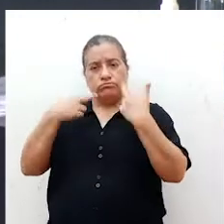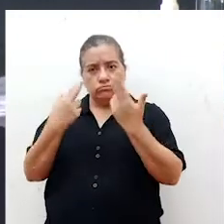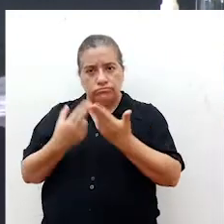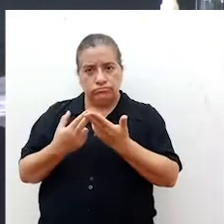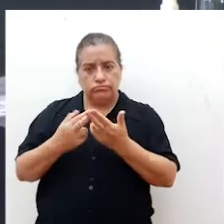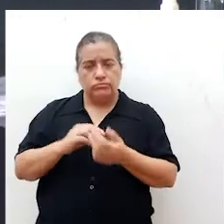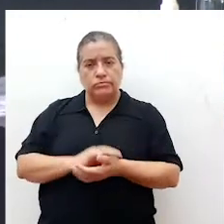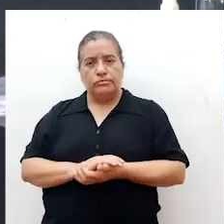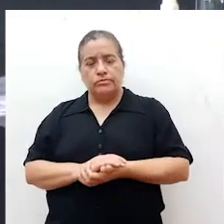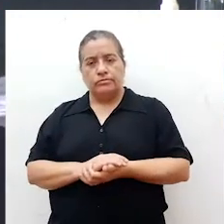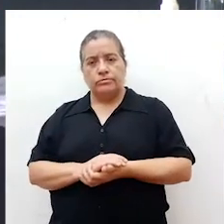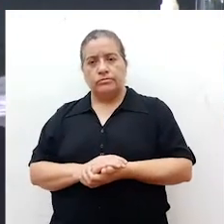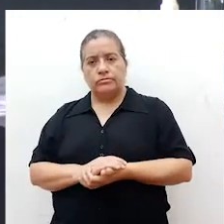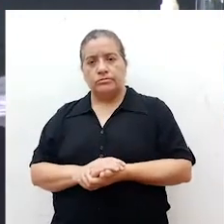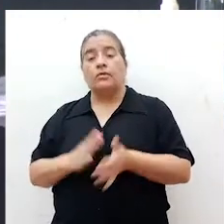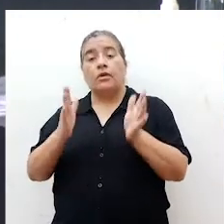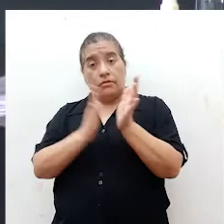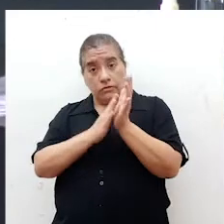coordinaciones,